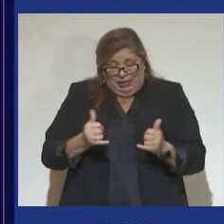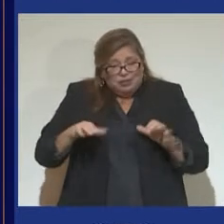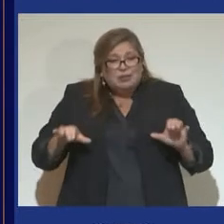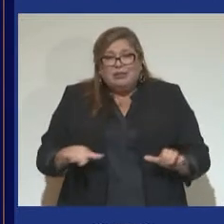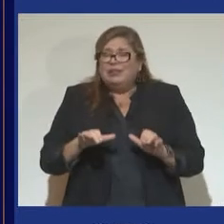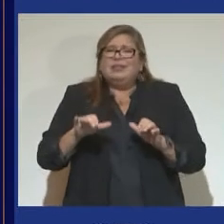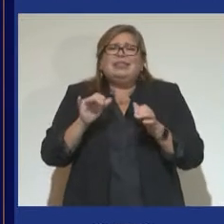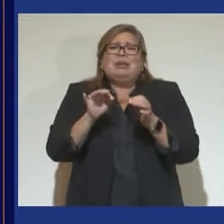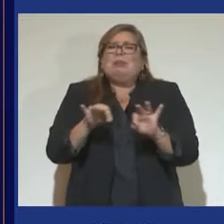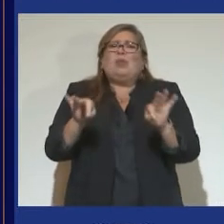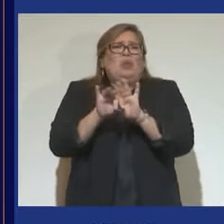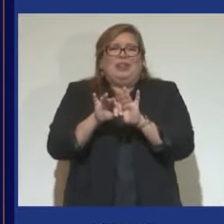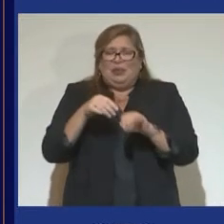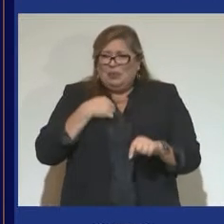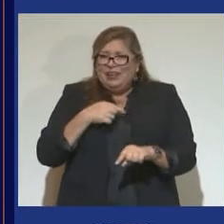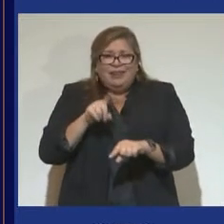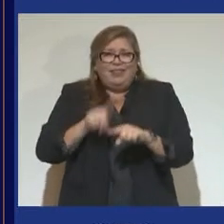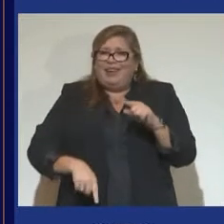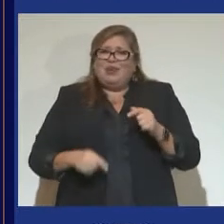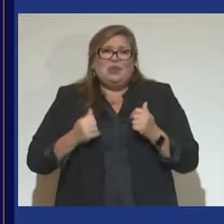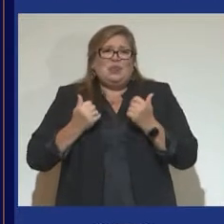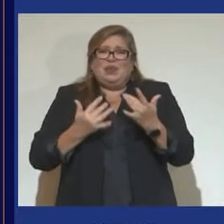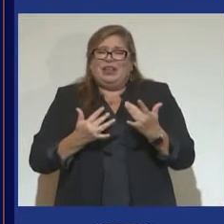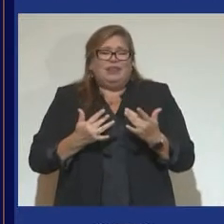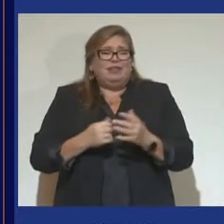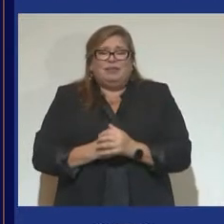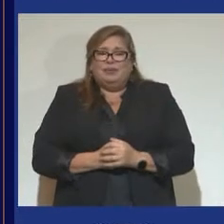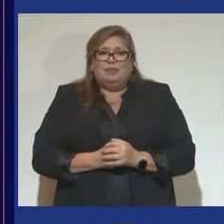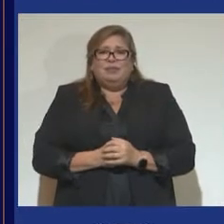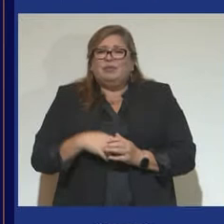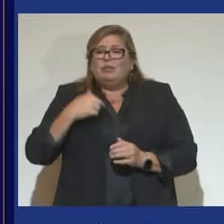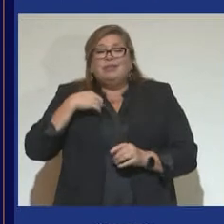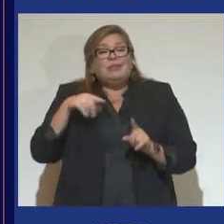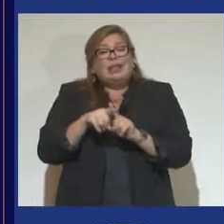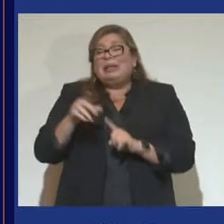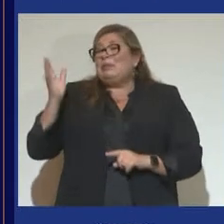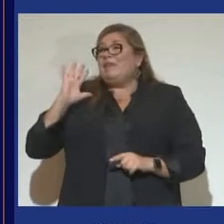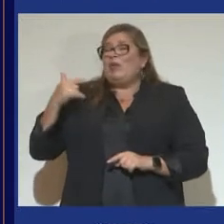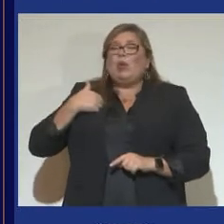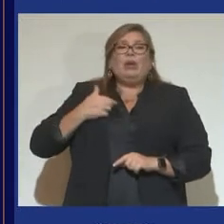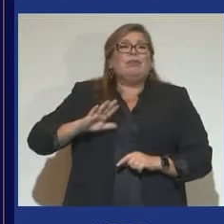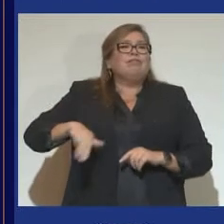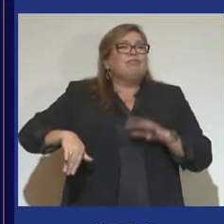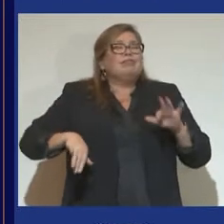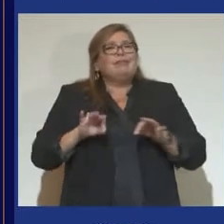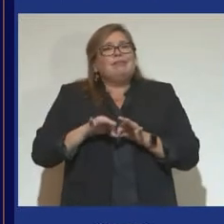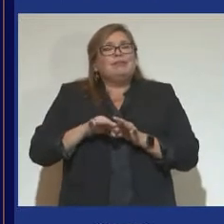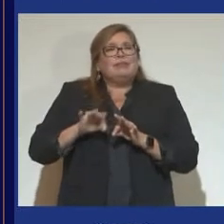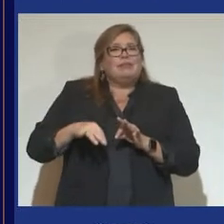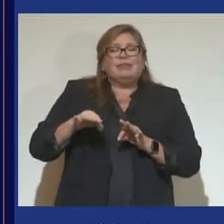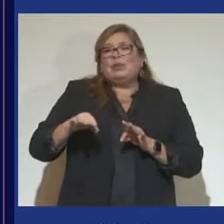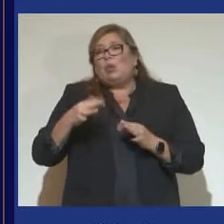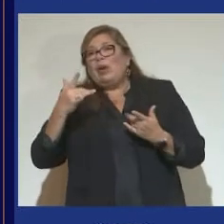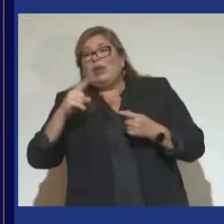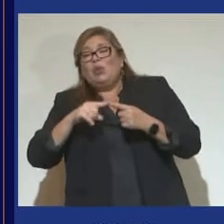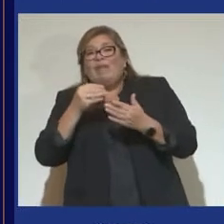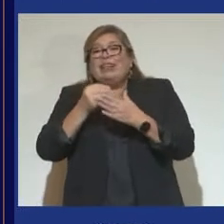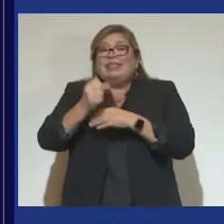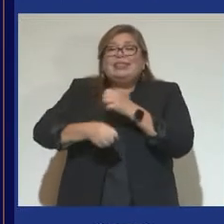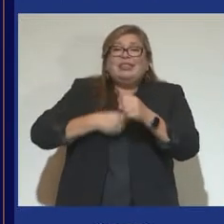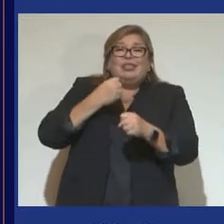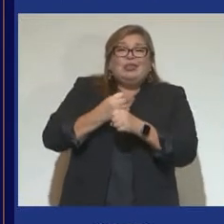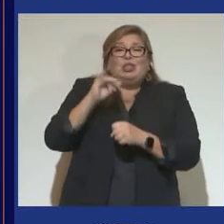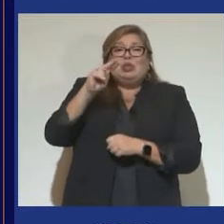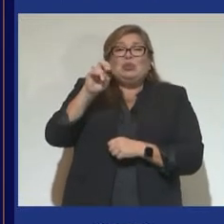acción inmediata en este ambiente no podemos esperar como lo hemos hecho tradicionalmente para que